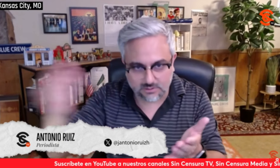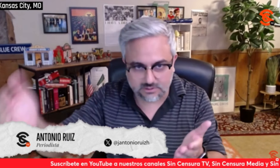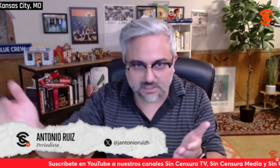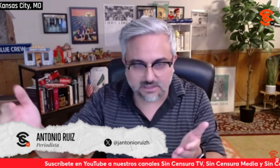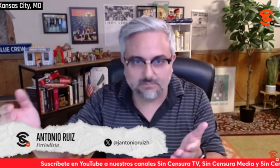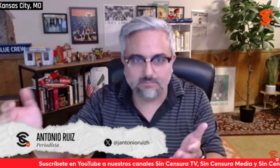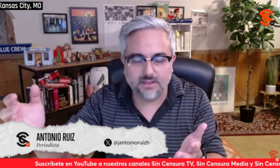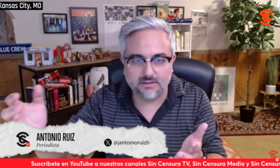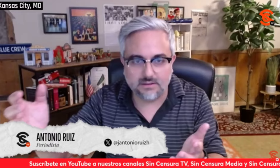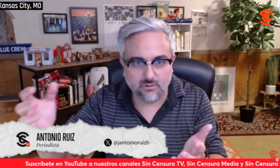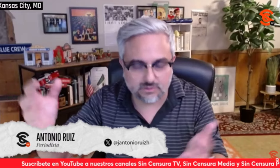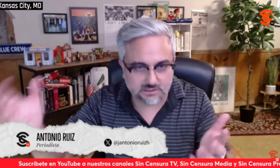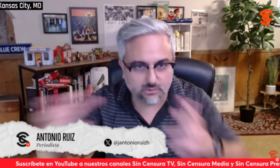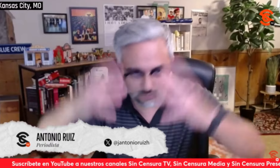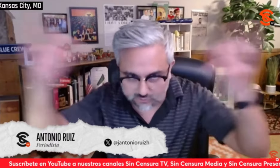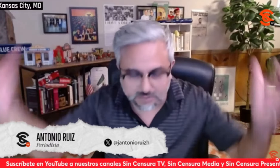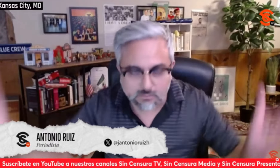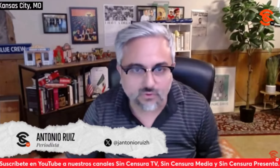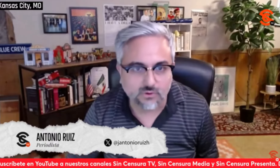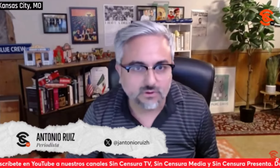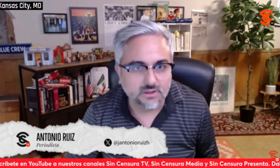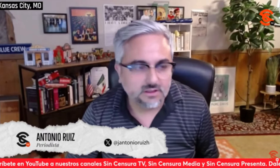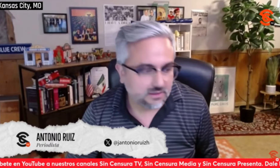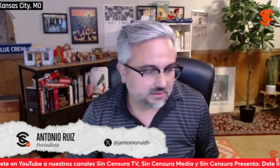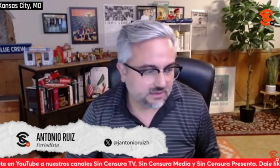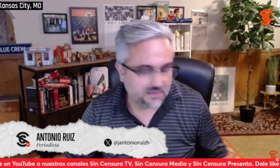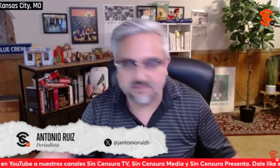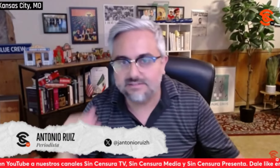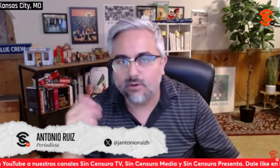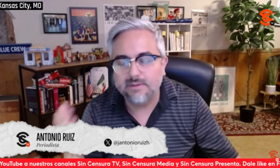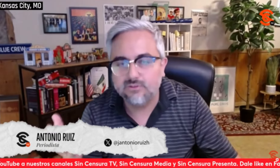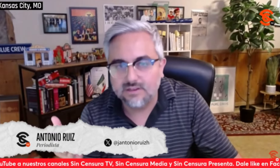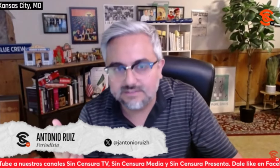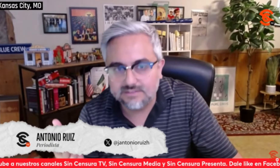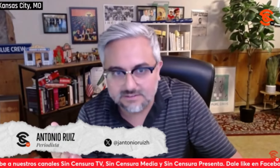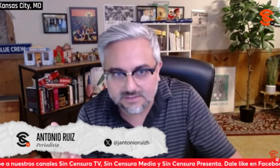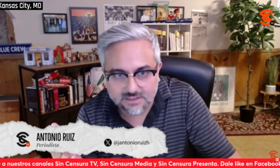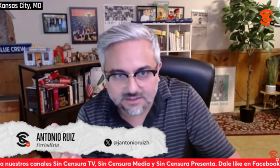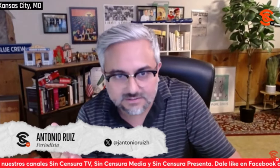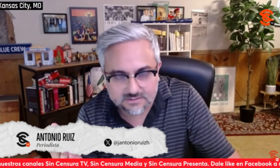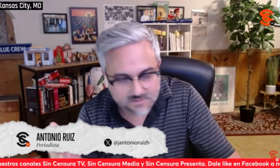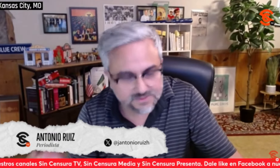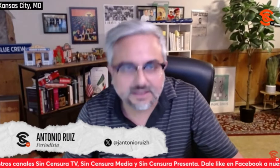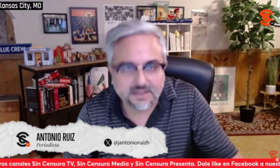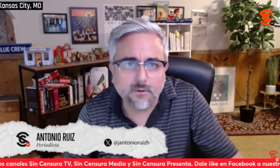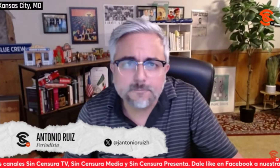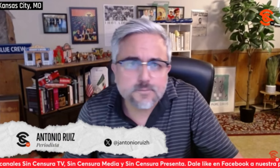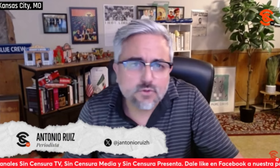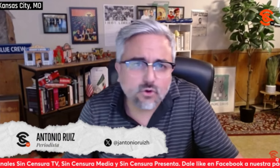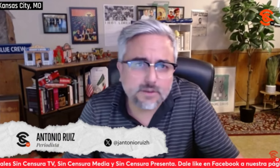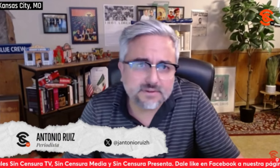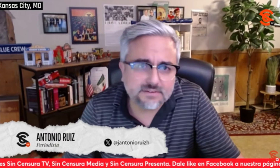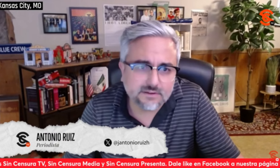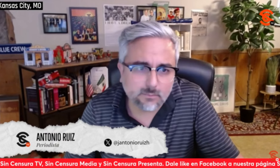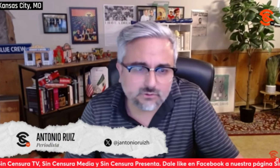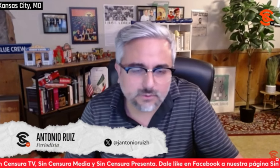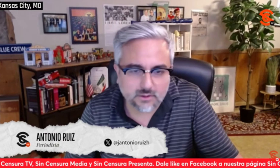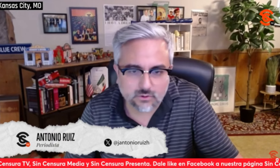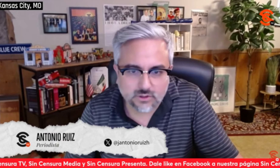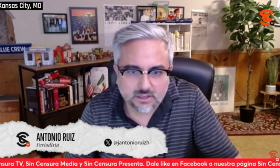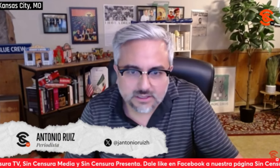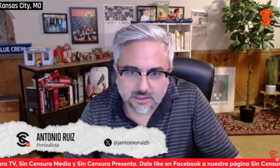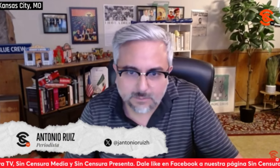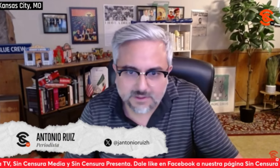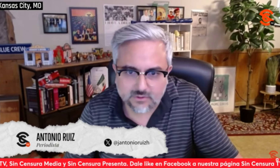Japón, los Estados Unidos y el mundo, ante ese aumento en las tasas de interés de Japón. Hoy el presidente López